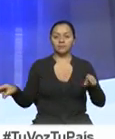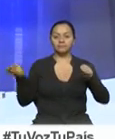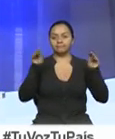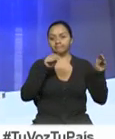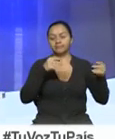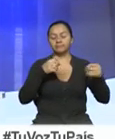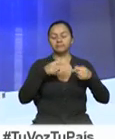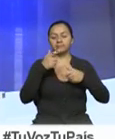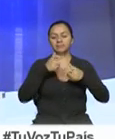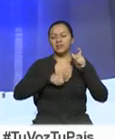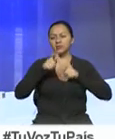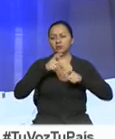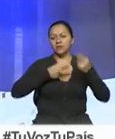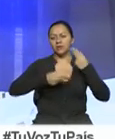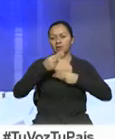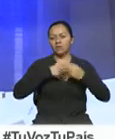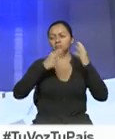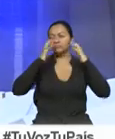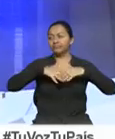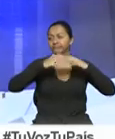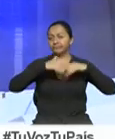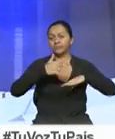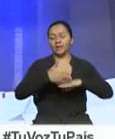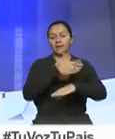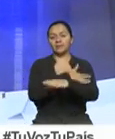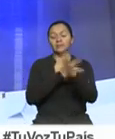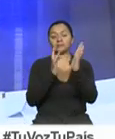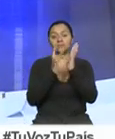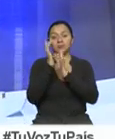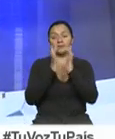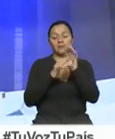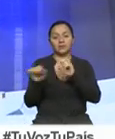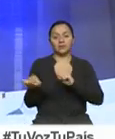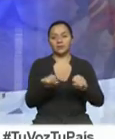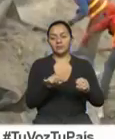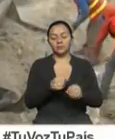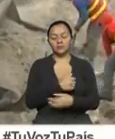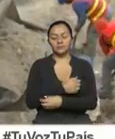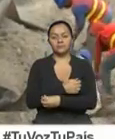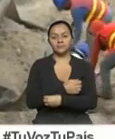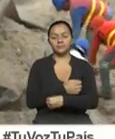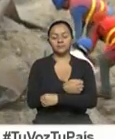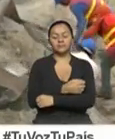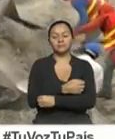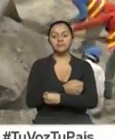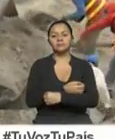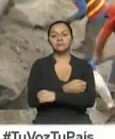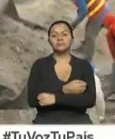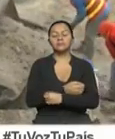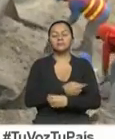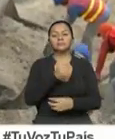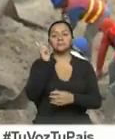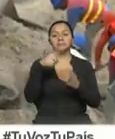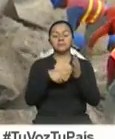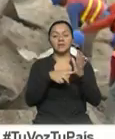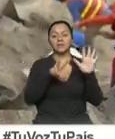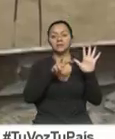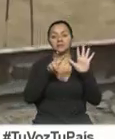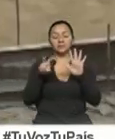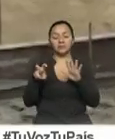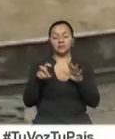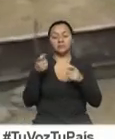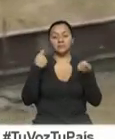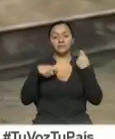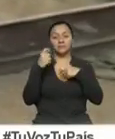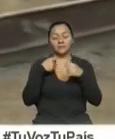comerciantes que perdieron sus locales comerciales durante el terremoto. Más de 1.700 comerciantes minoristas de